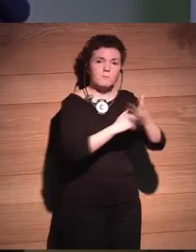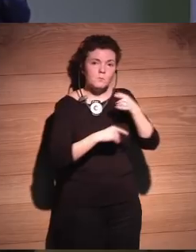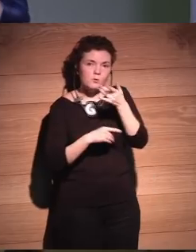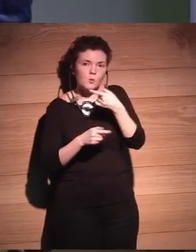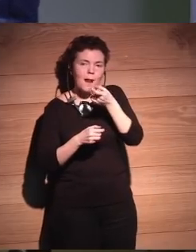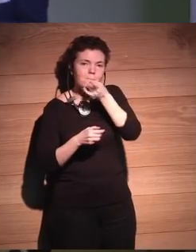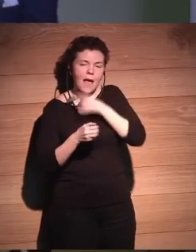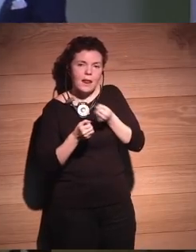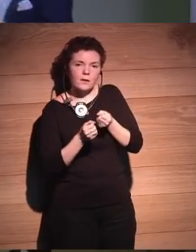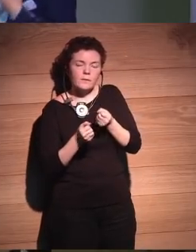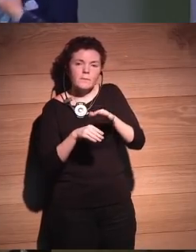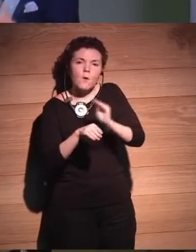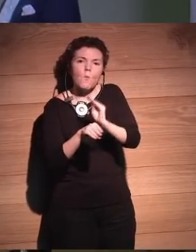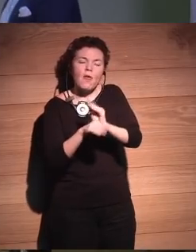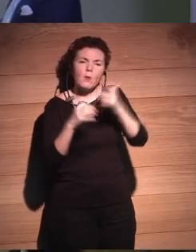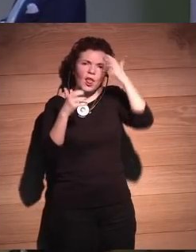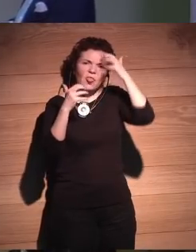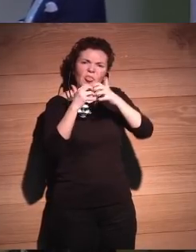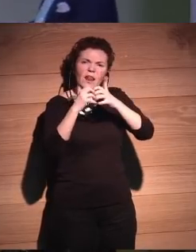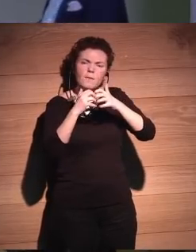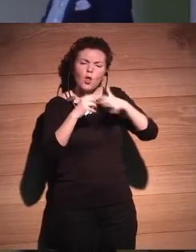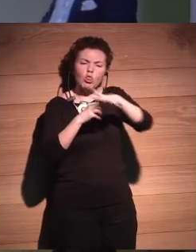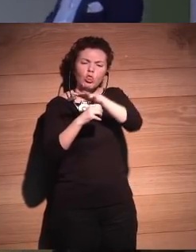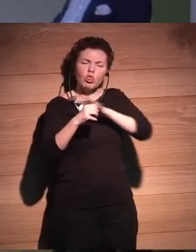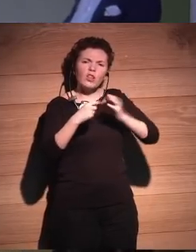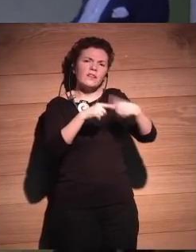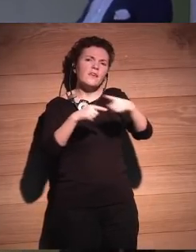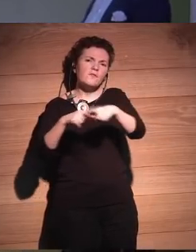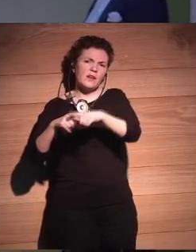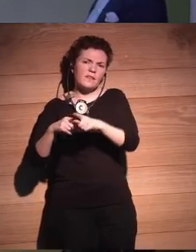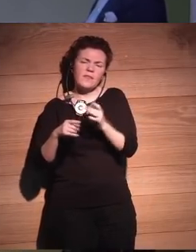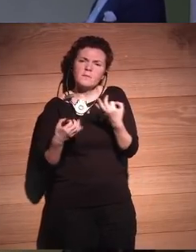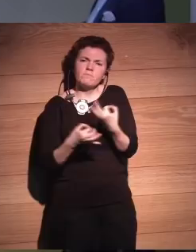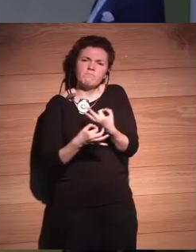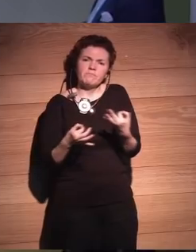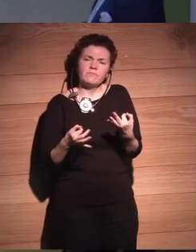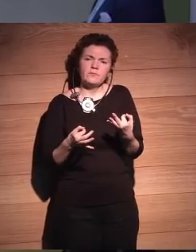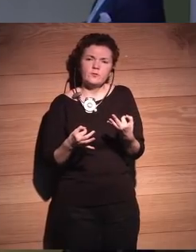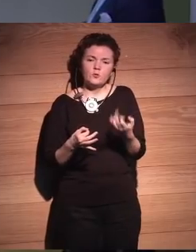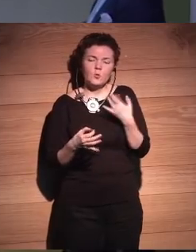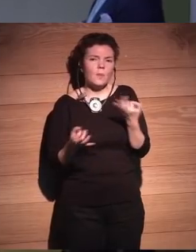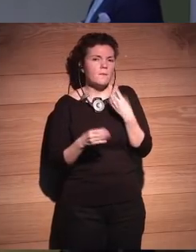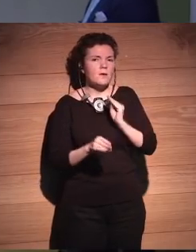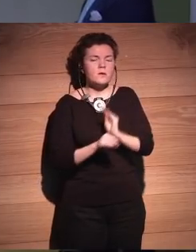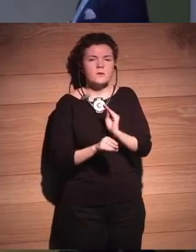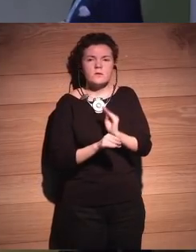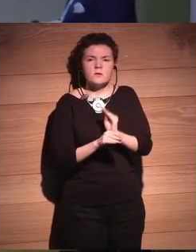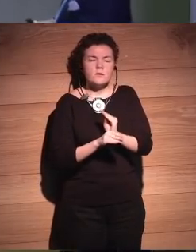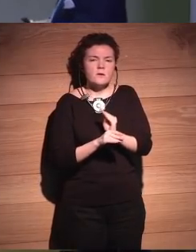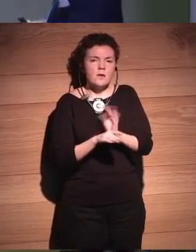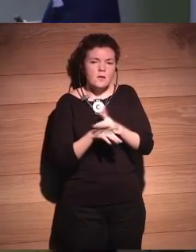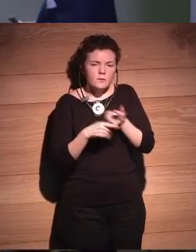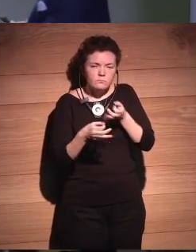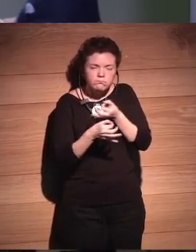ser precisos, porque el cerebro está compuesto por muchísimas regiones diferentes y tenemos que ser muy precisos a la